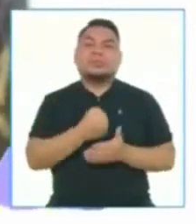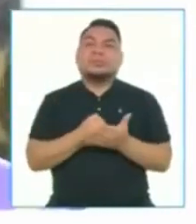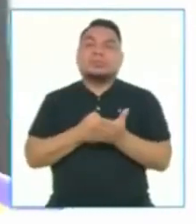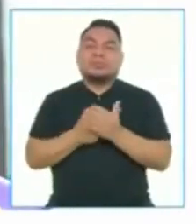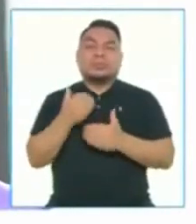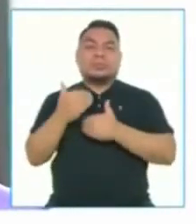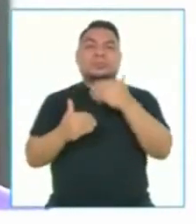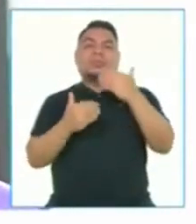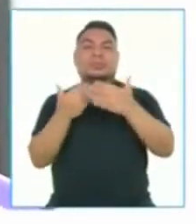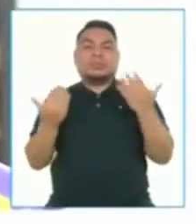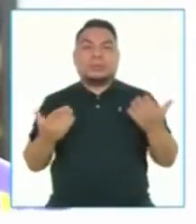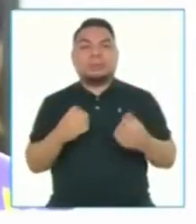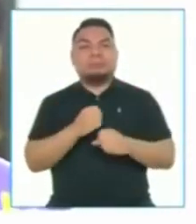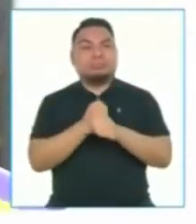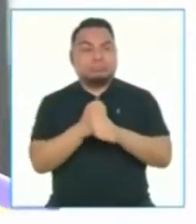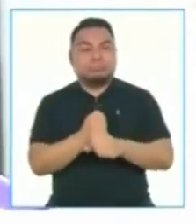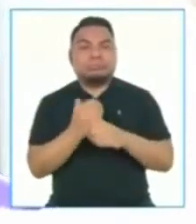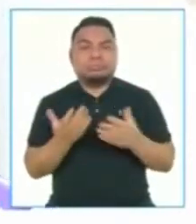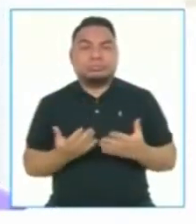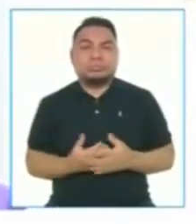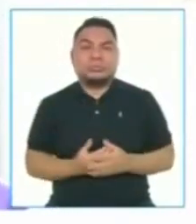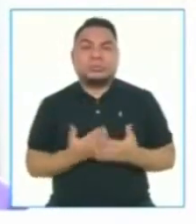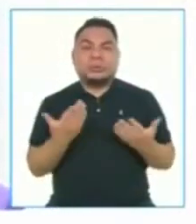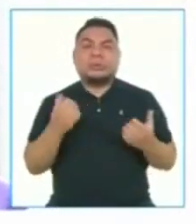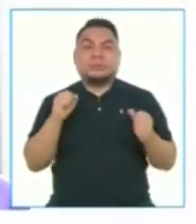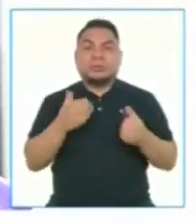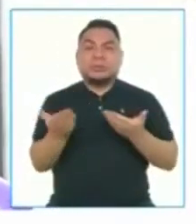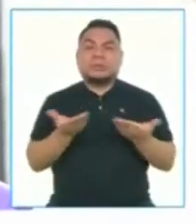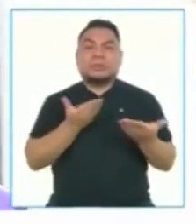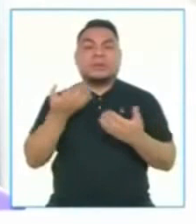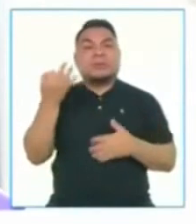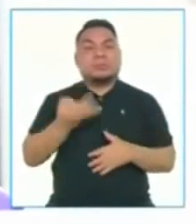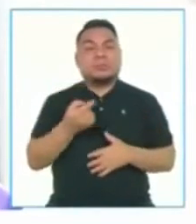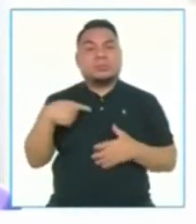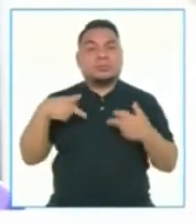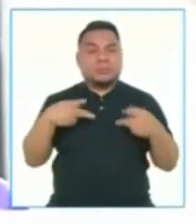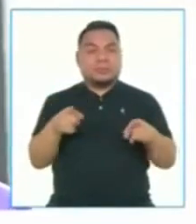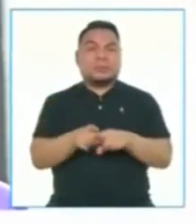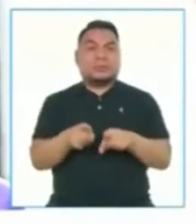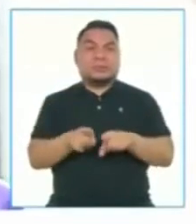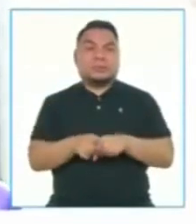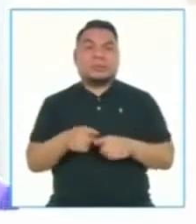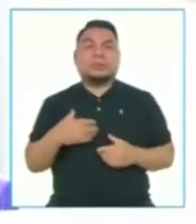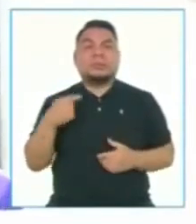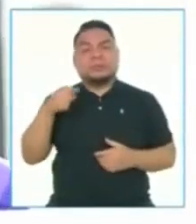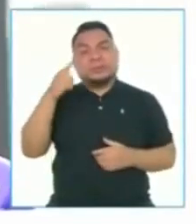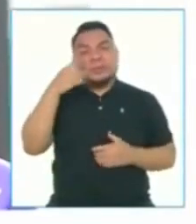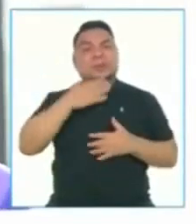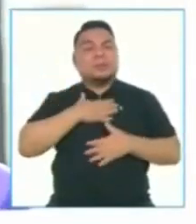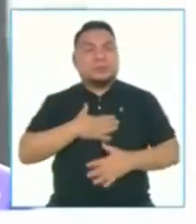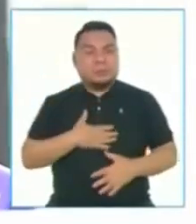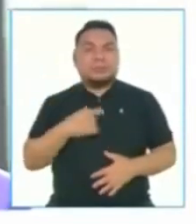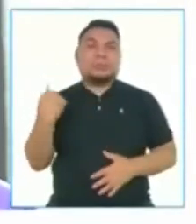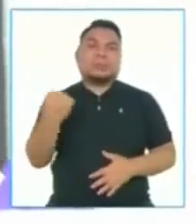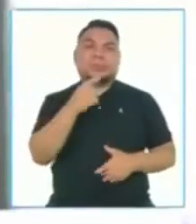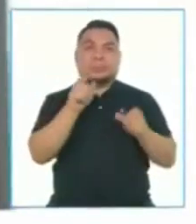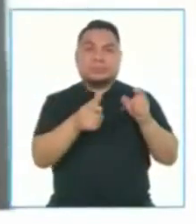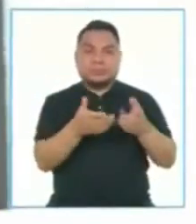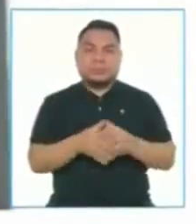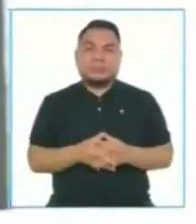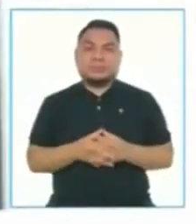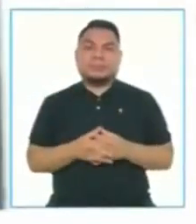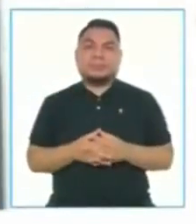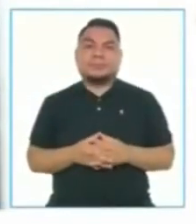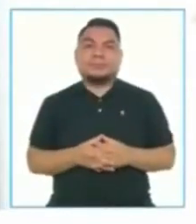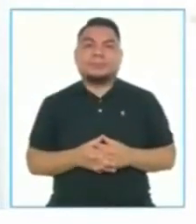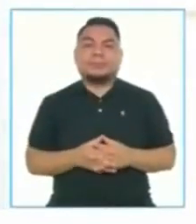construir justamente sistemas de servicios de calidad que nos permitan también llegar a ese bienestar y satisfacción ciudadana.